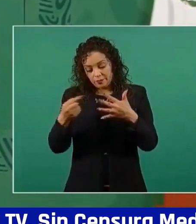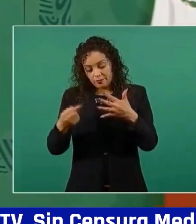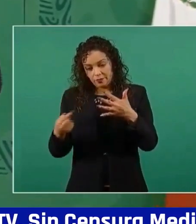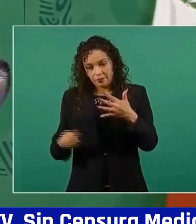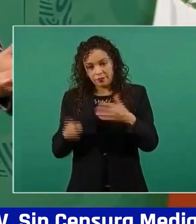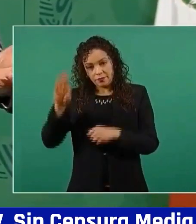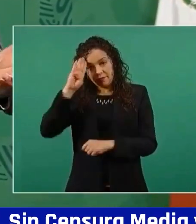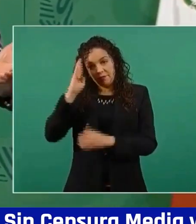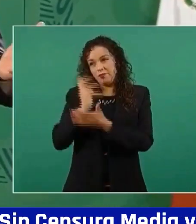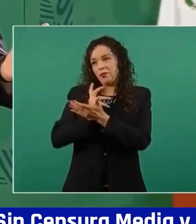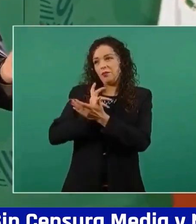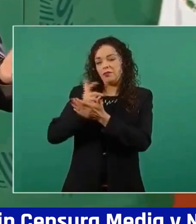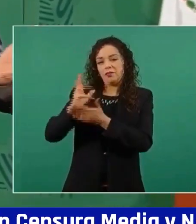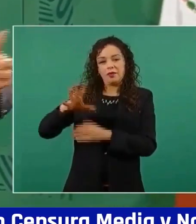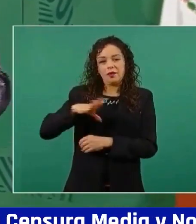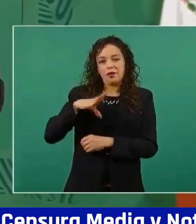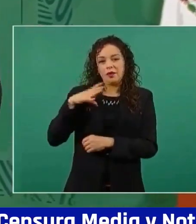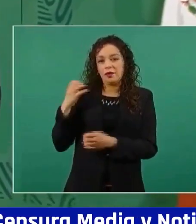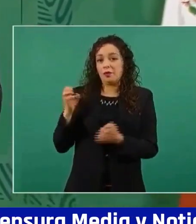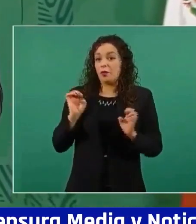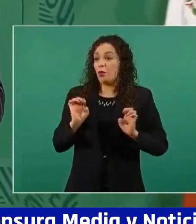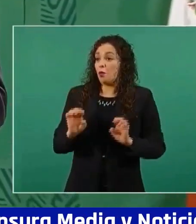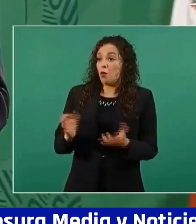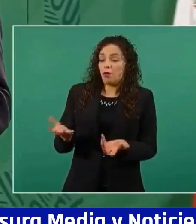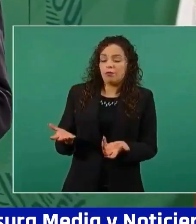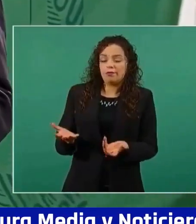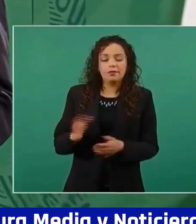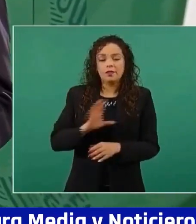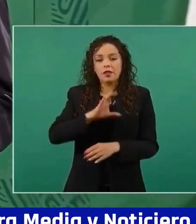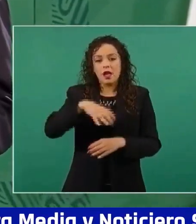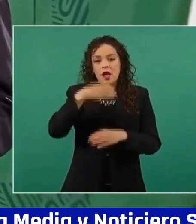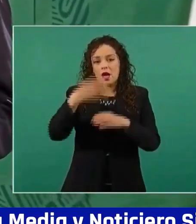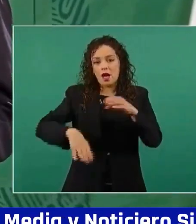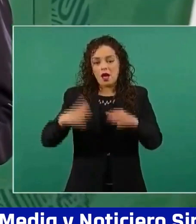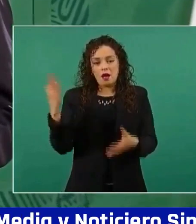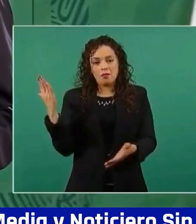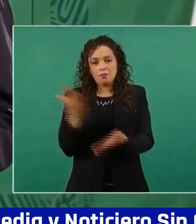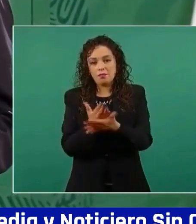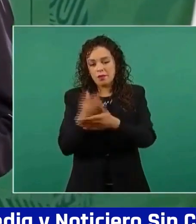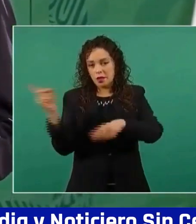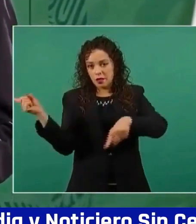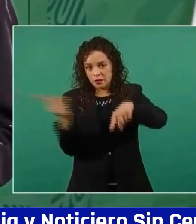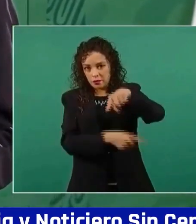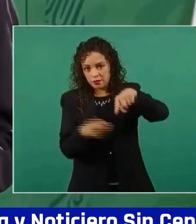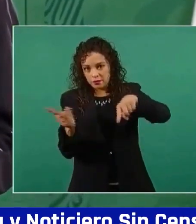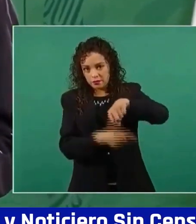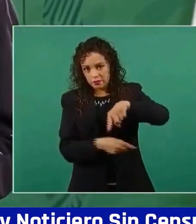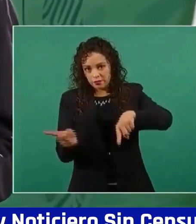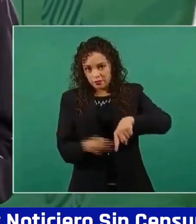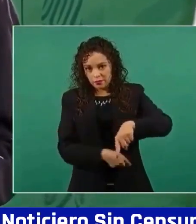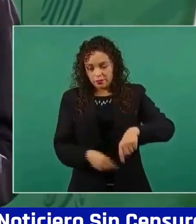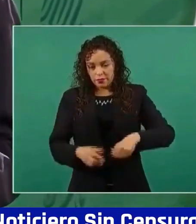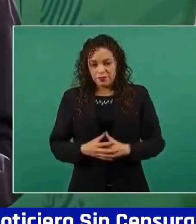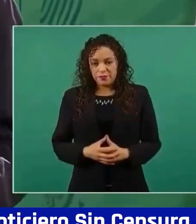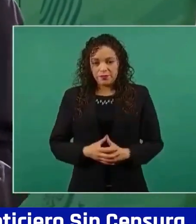extravagancias pues terminaron, y por eso